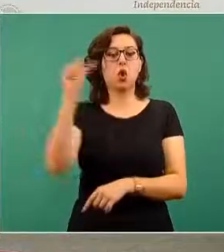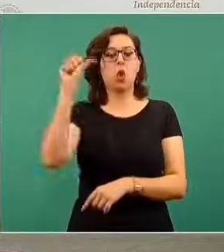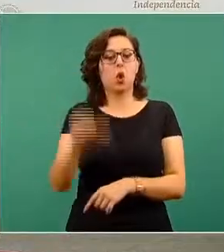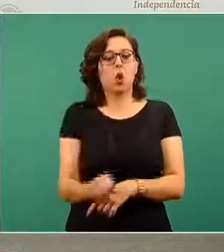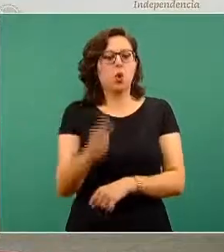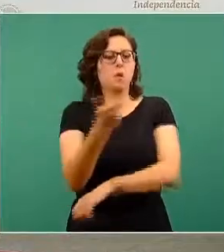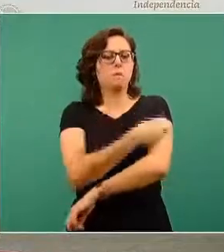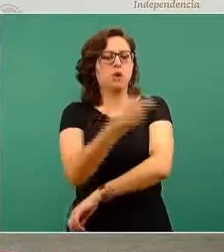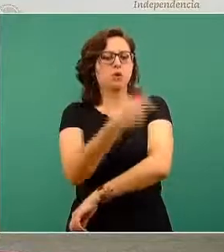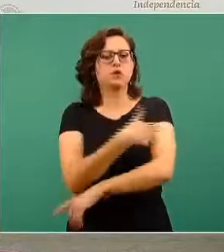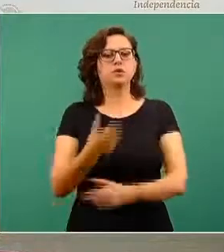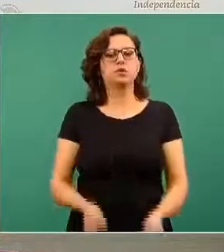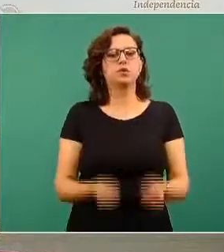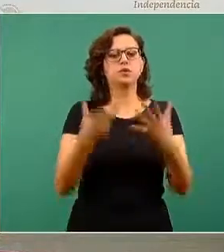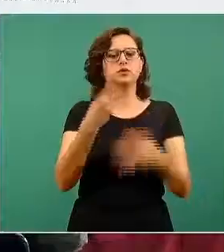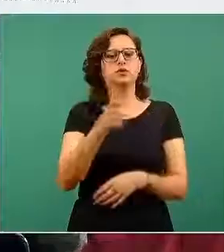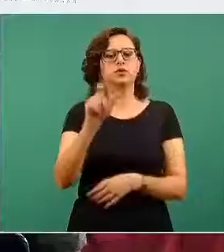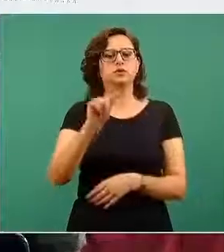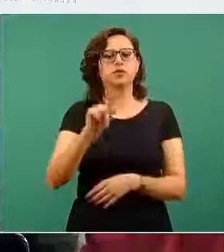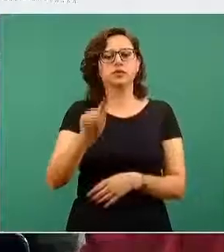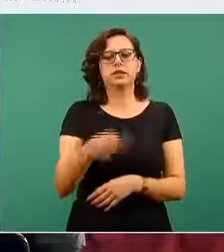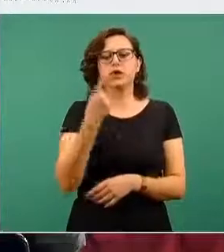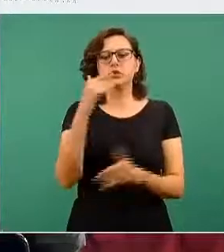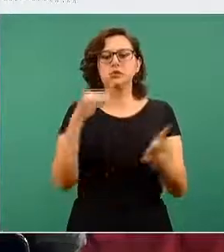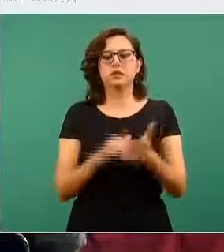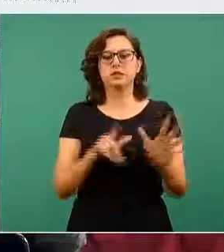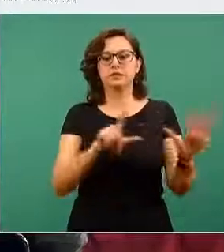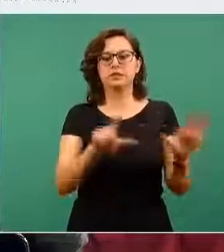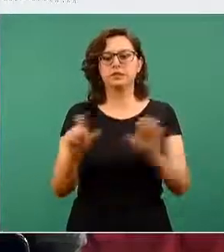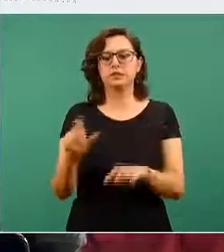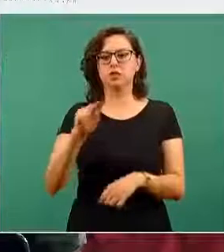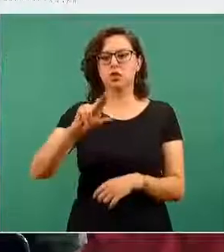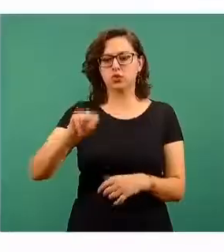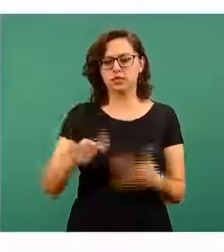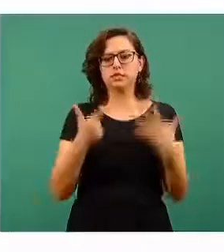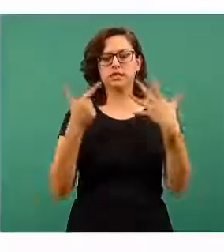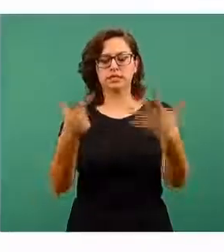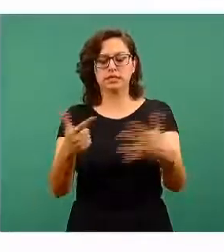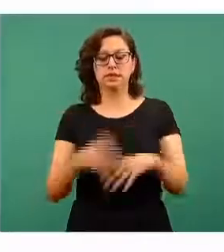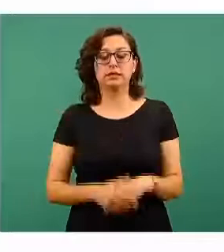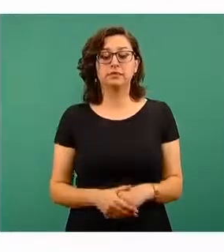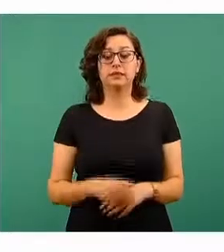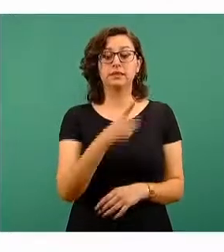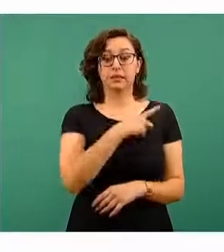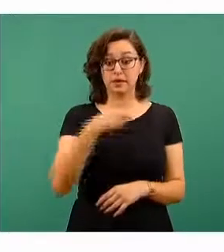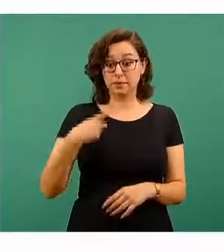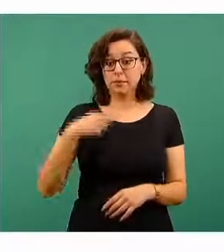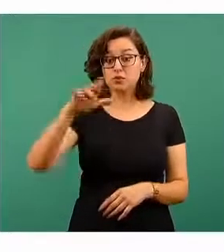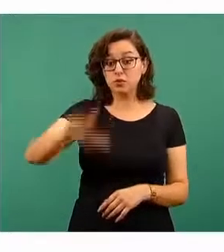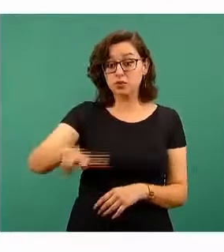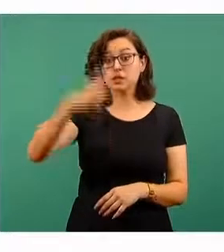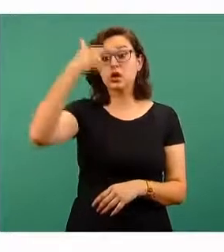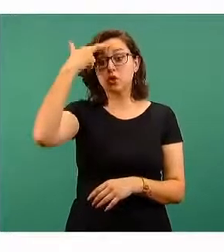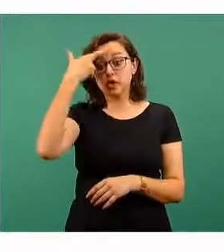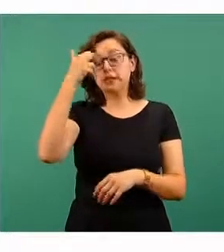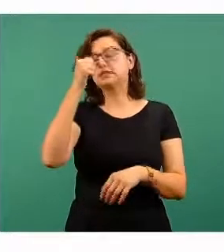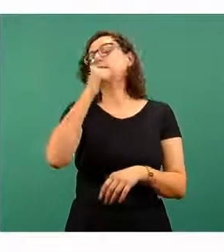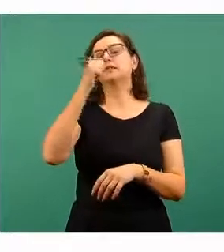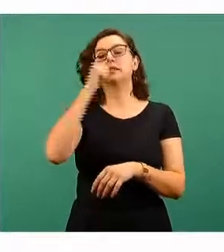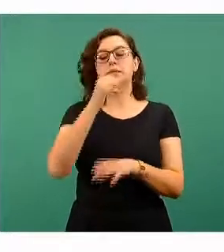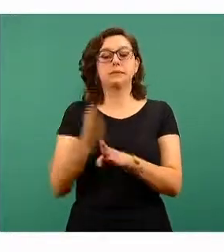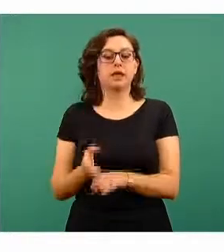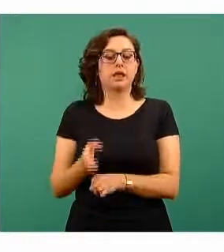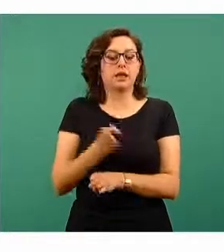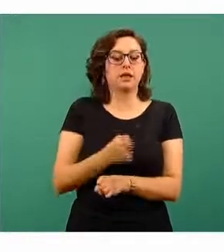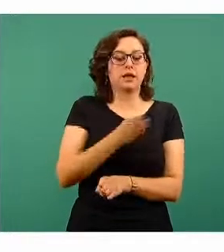171.787 dosis de vacuna. Recordamos siempre para ustedes, comunicadoras y comunicadores, revisar los números de los